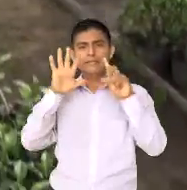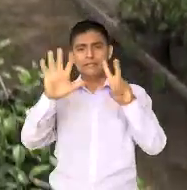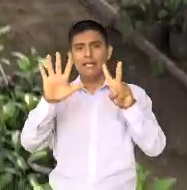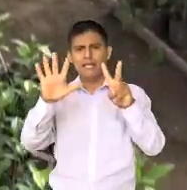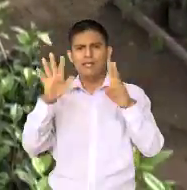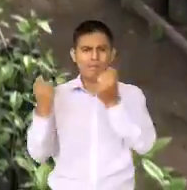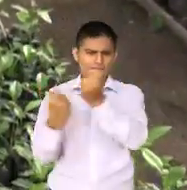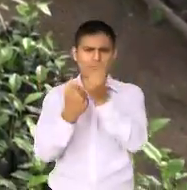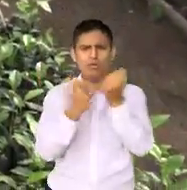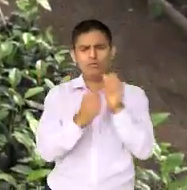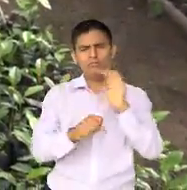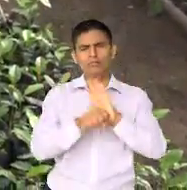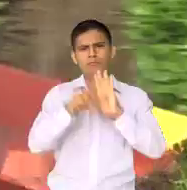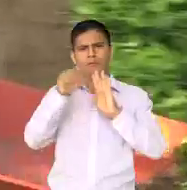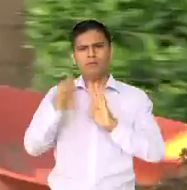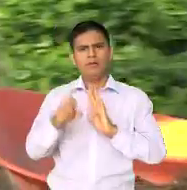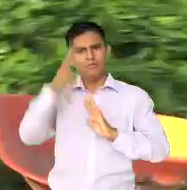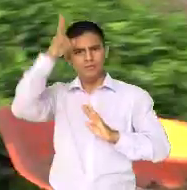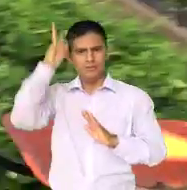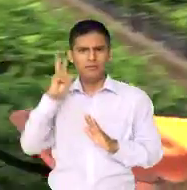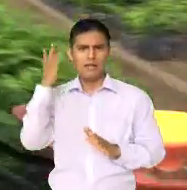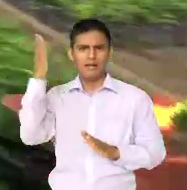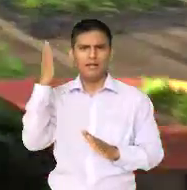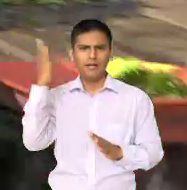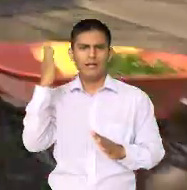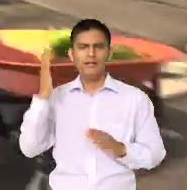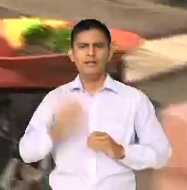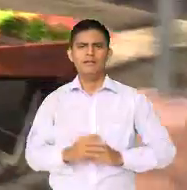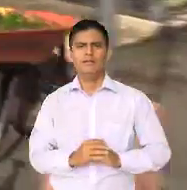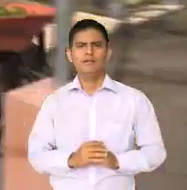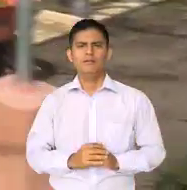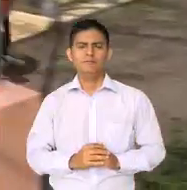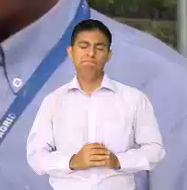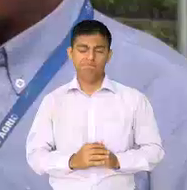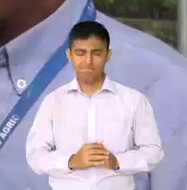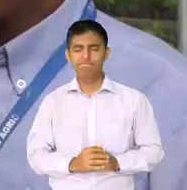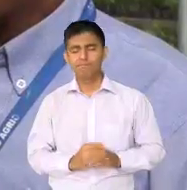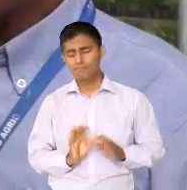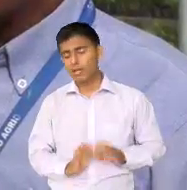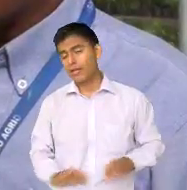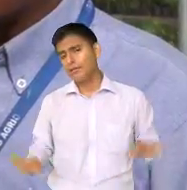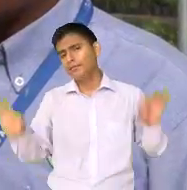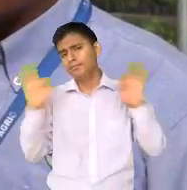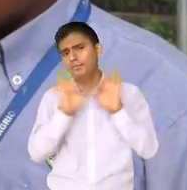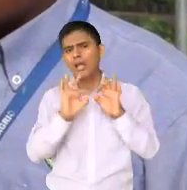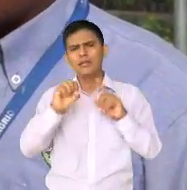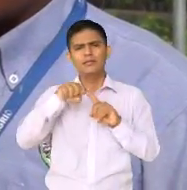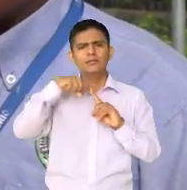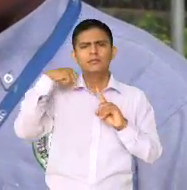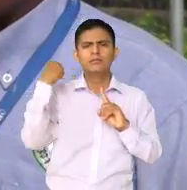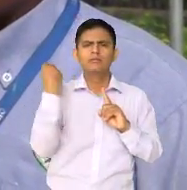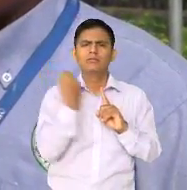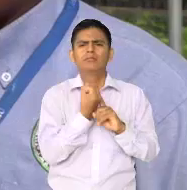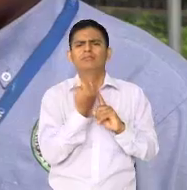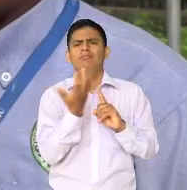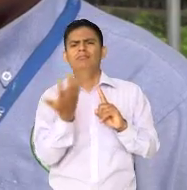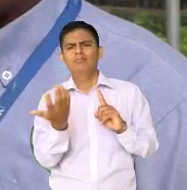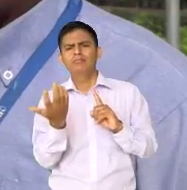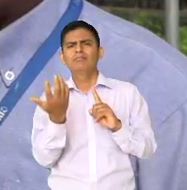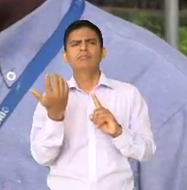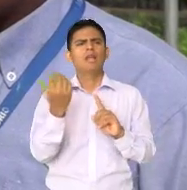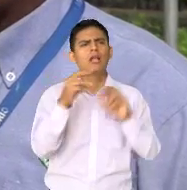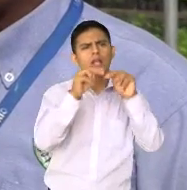con el apoyo decidido del señor alcalde abogado vinicio vega jiménez ya que es necesario por la situación de